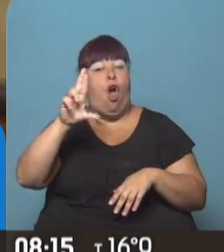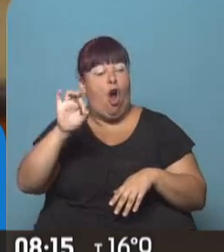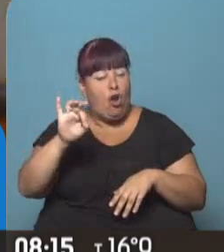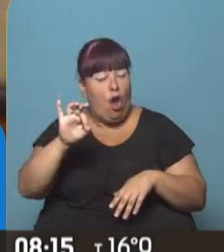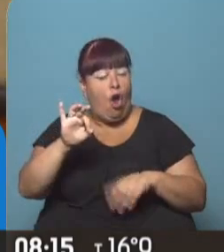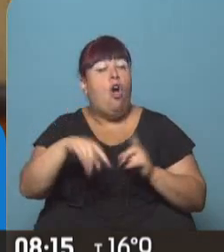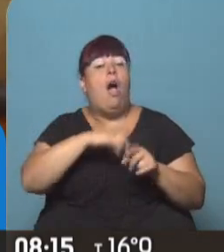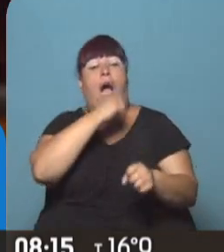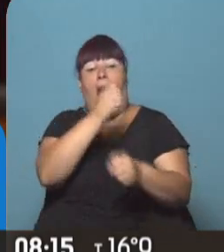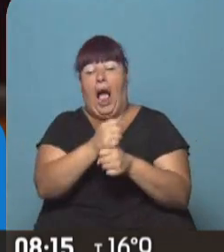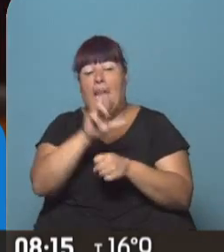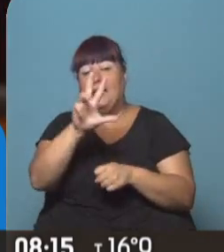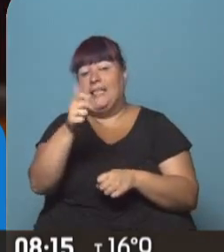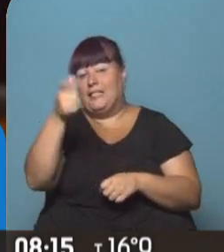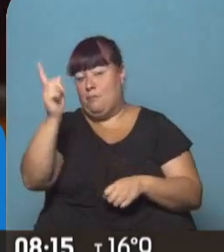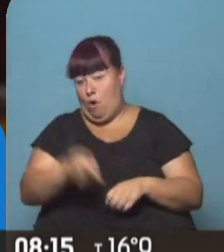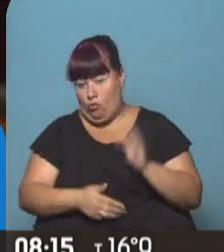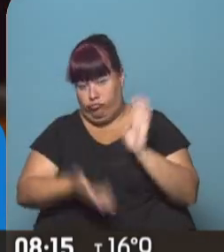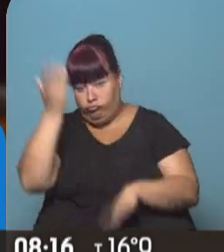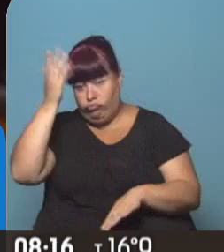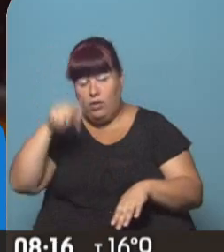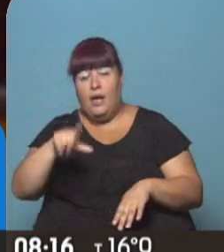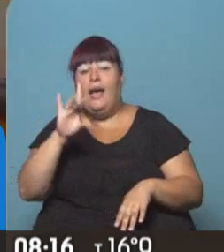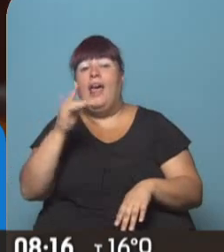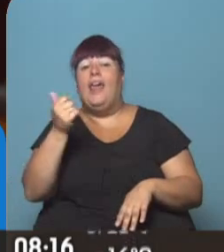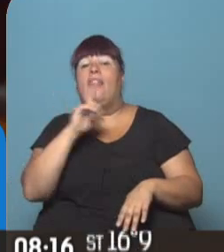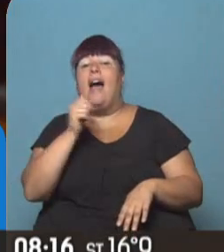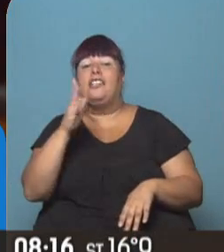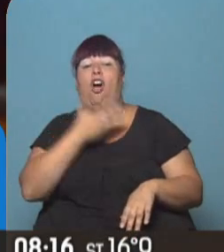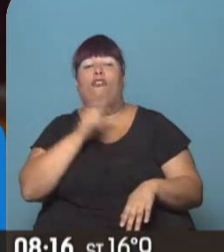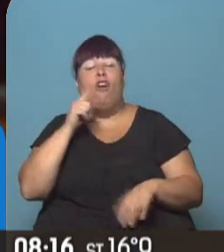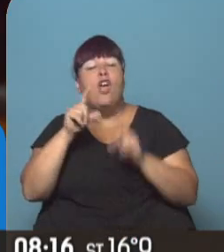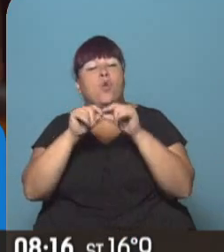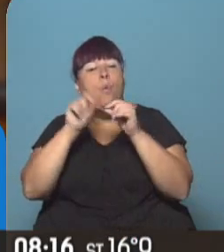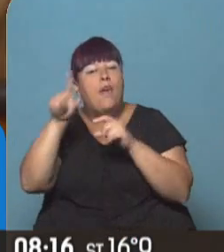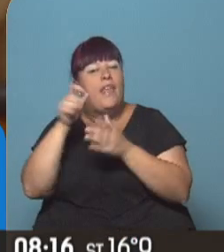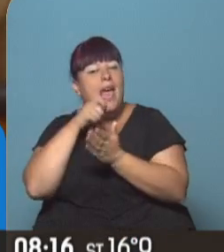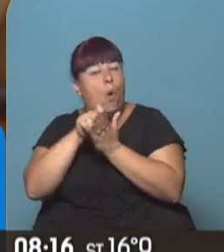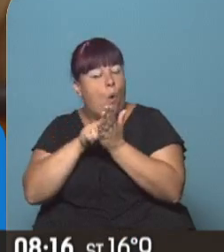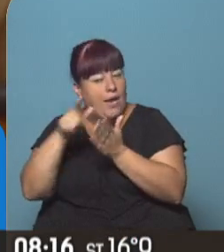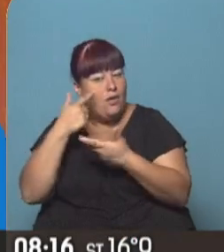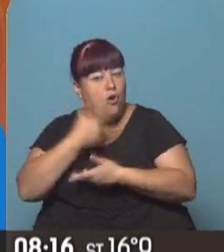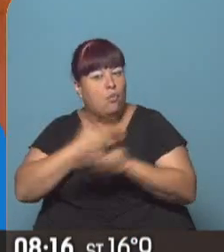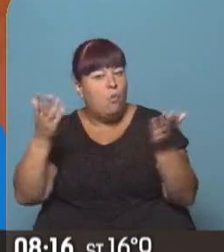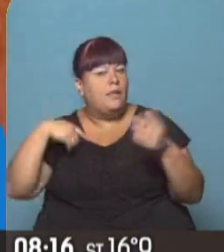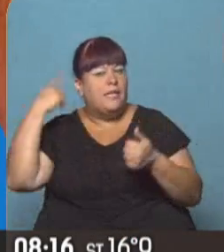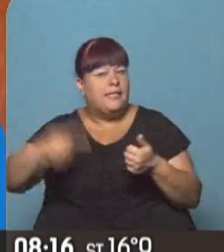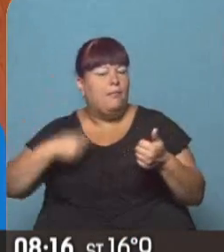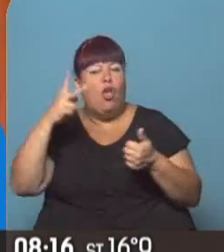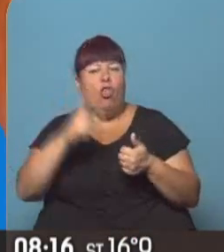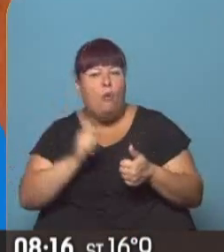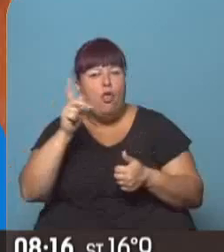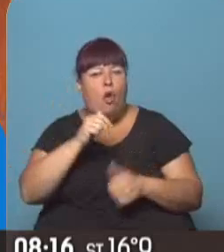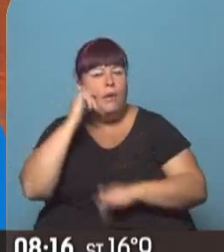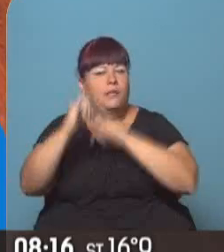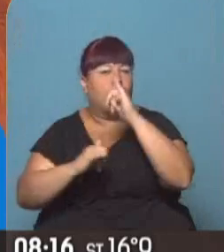y remonta hasta el 36% que indica Datafolia, si nos atenemos a los números de esa encuestadora que publica sistemáticamente cada 2